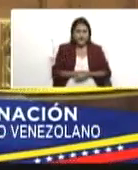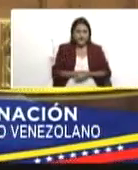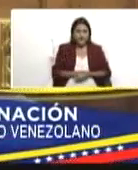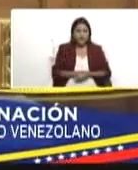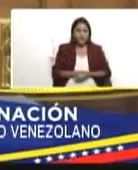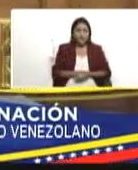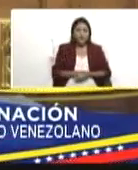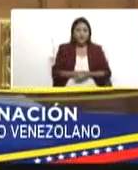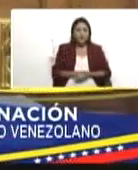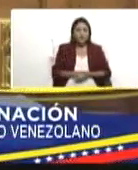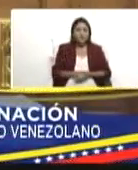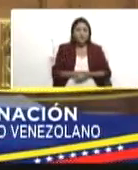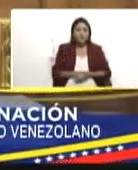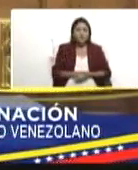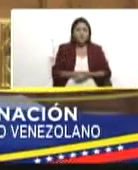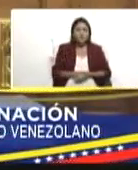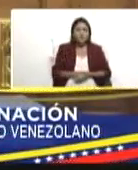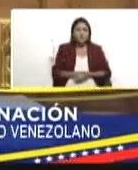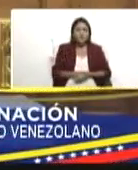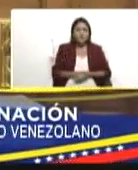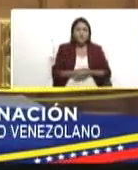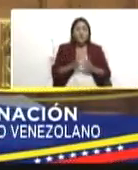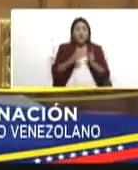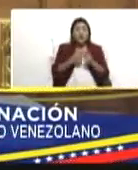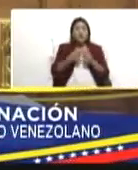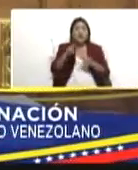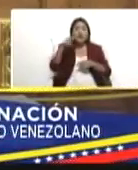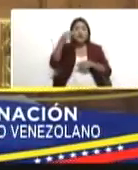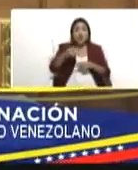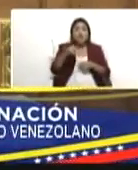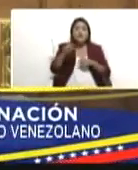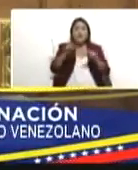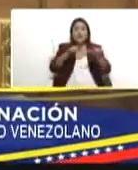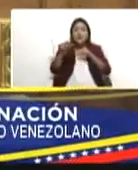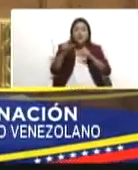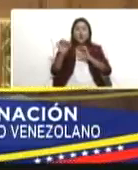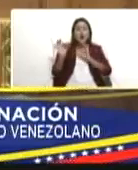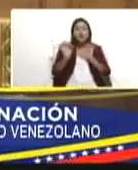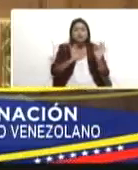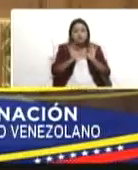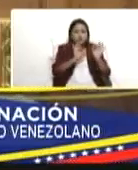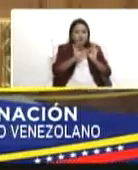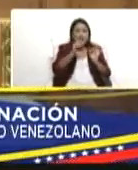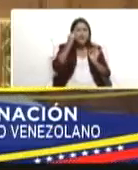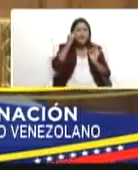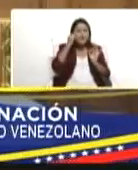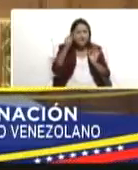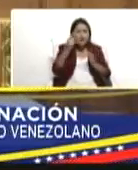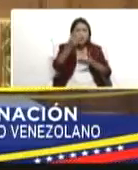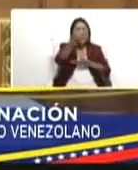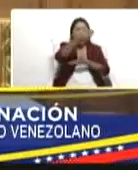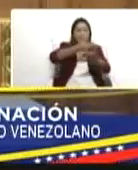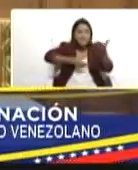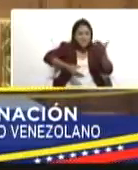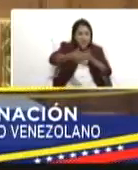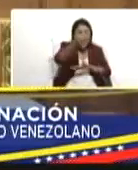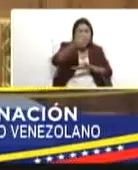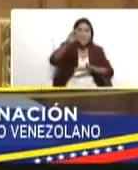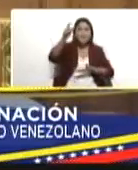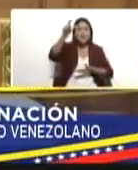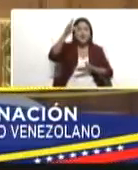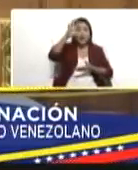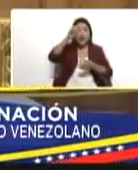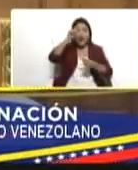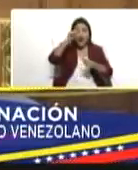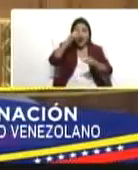también ya estaba listo en noviembre al canje con fecha y todo mecanismo y todo el